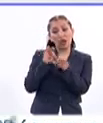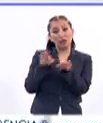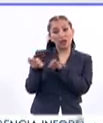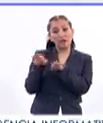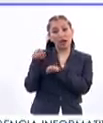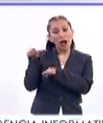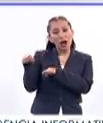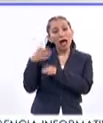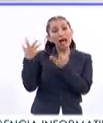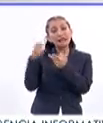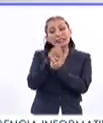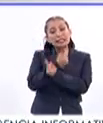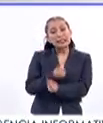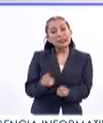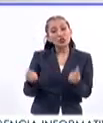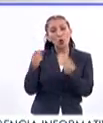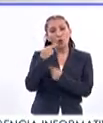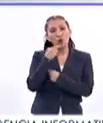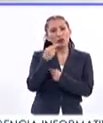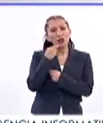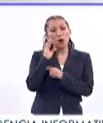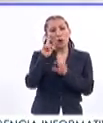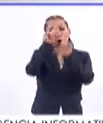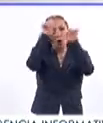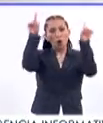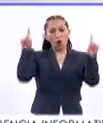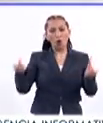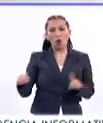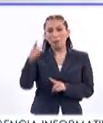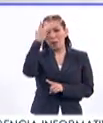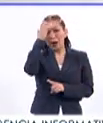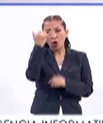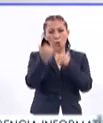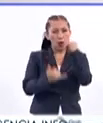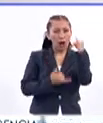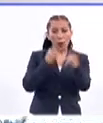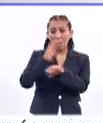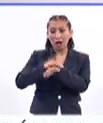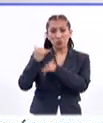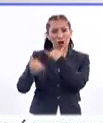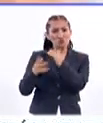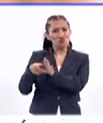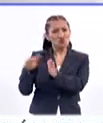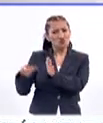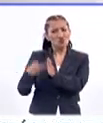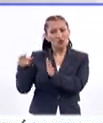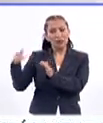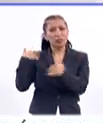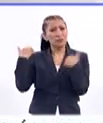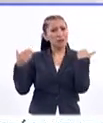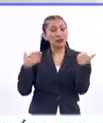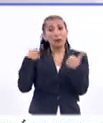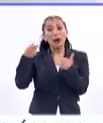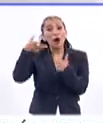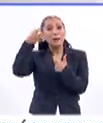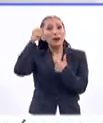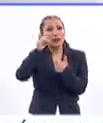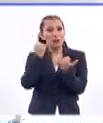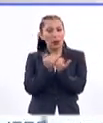trabajo con lo que hacen con los niños. Utilizan un tipo pizarrón mágico, hacen juegos. Allá es más de juegos, que el niño se divierta, pero